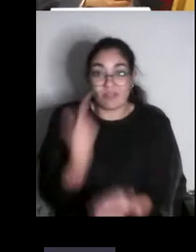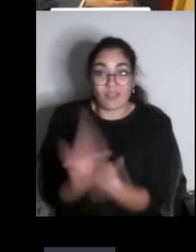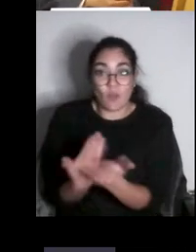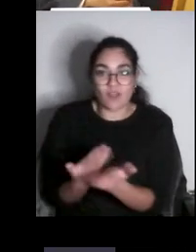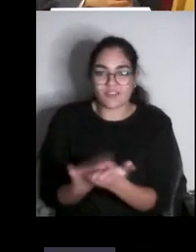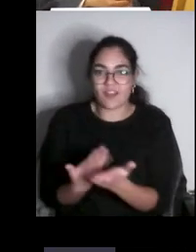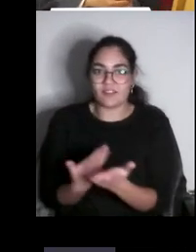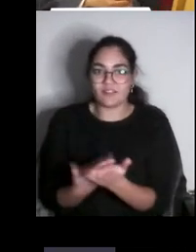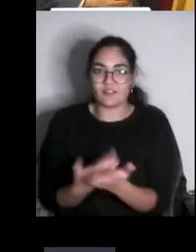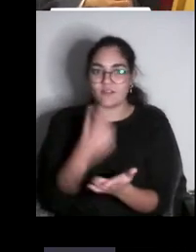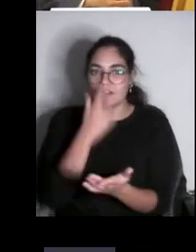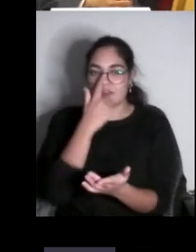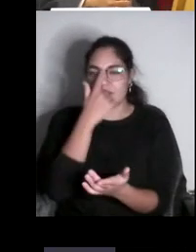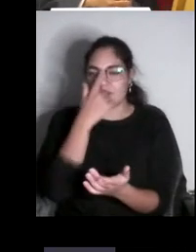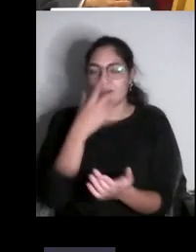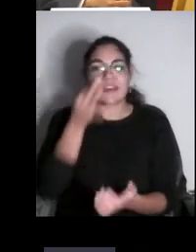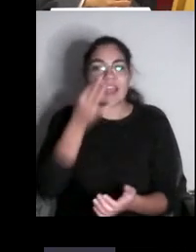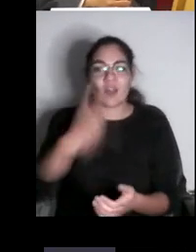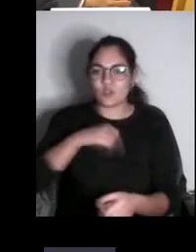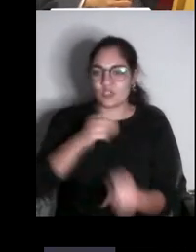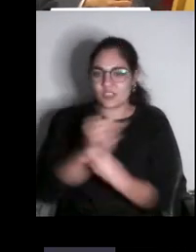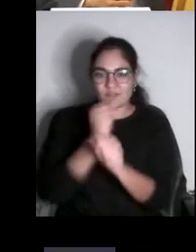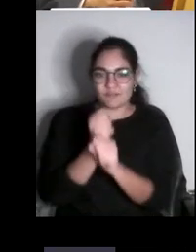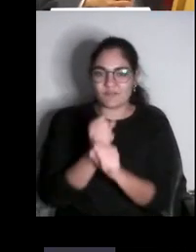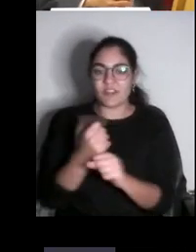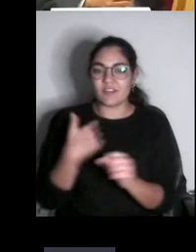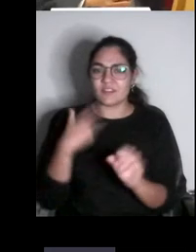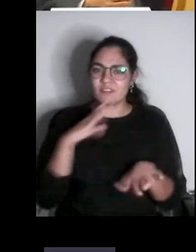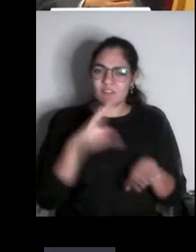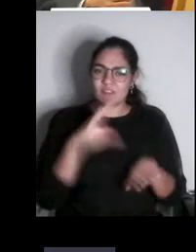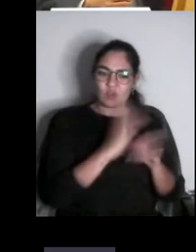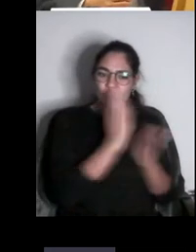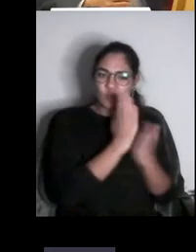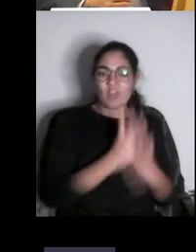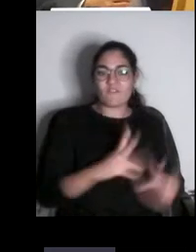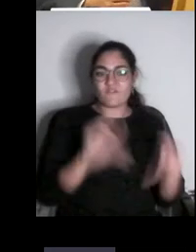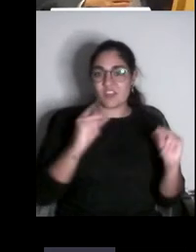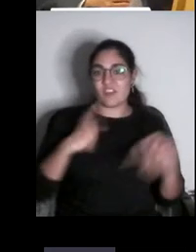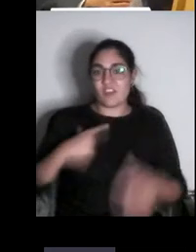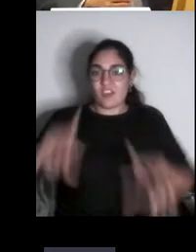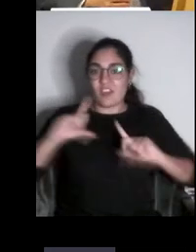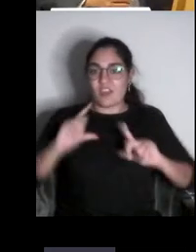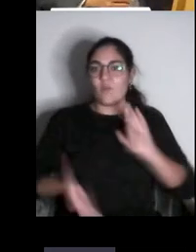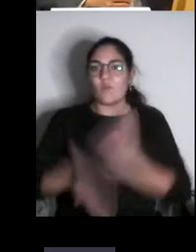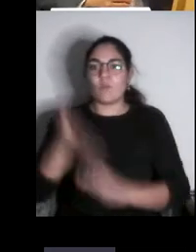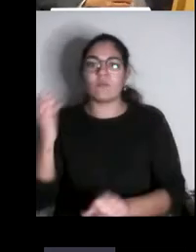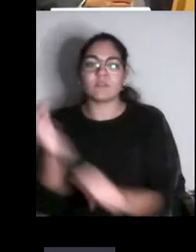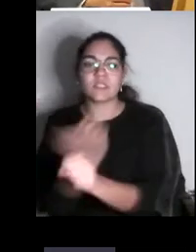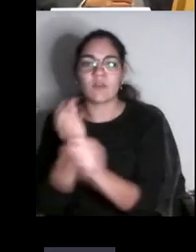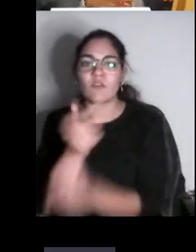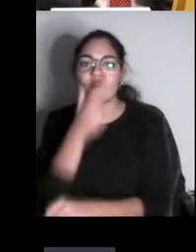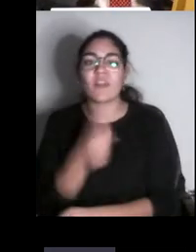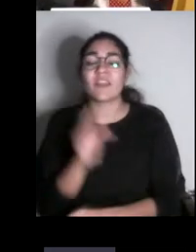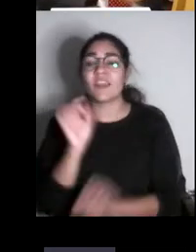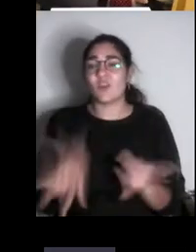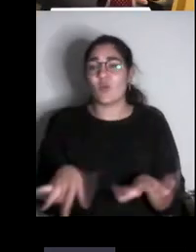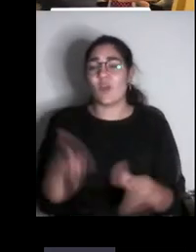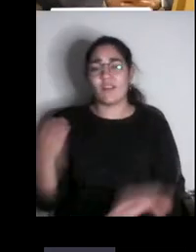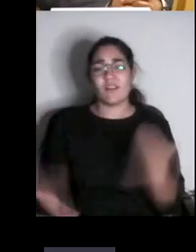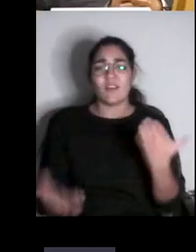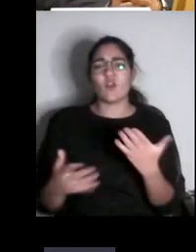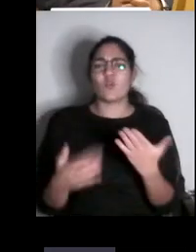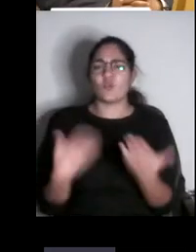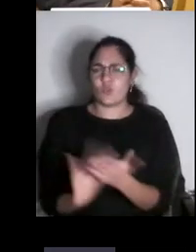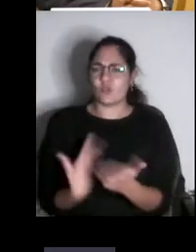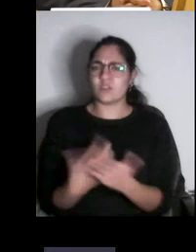Como comentan varias ocasiones ya, es un cruce de las bases de datos de egresados con las de la vida laboral de la seguridad social, un cruce realizado